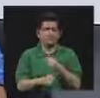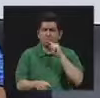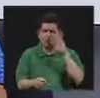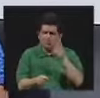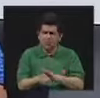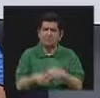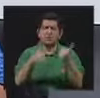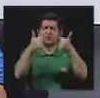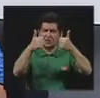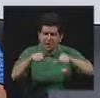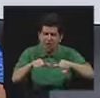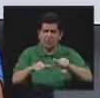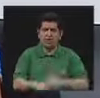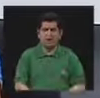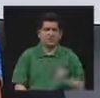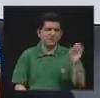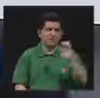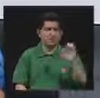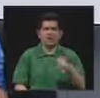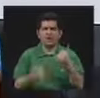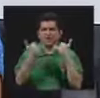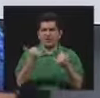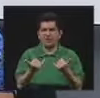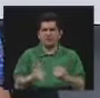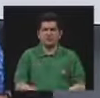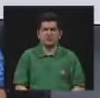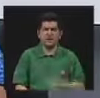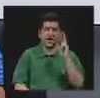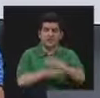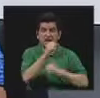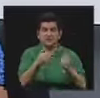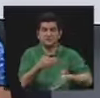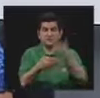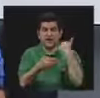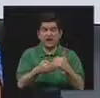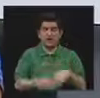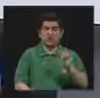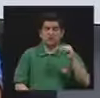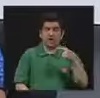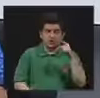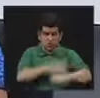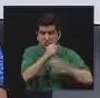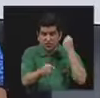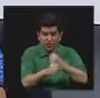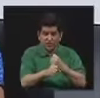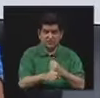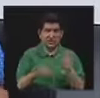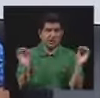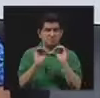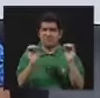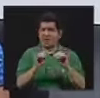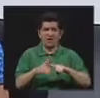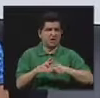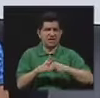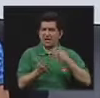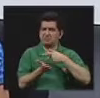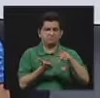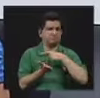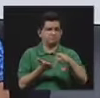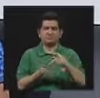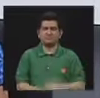Me prometen un acuerdo en enero, ya hace 2-3 años, y era agosto de ese mismo año y no me habían hecho el